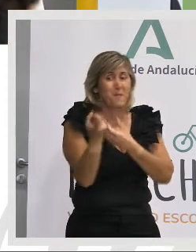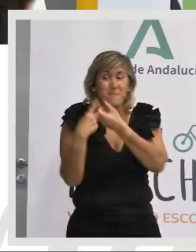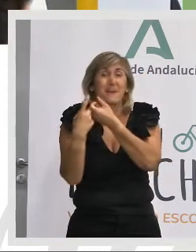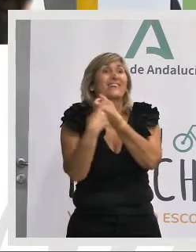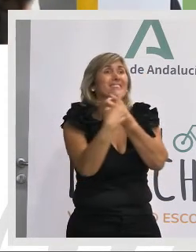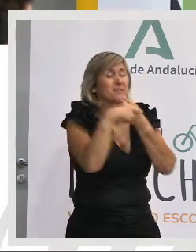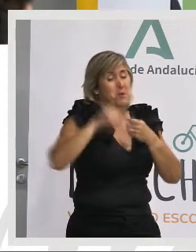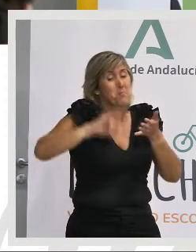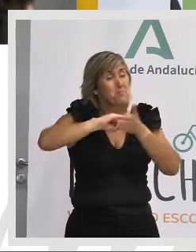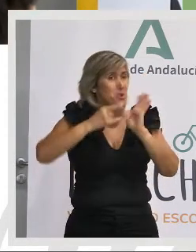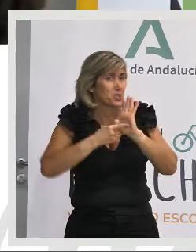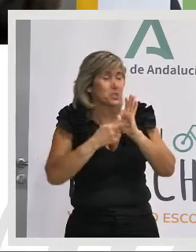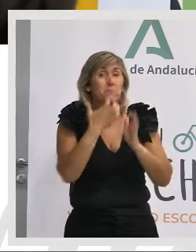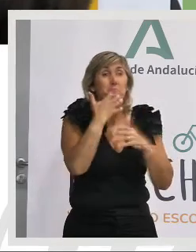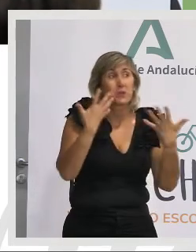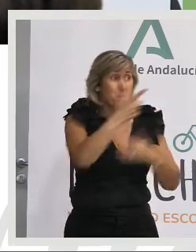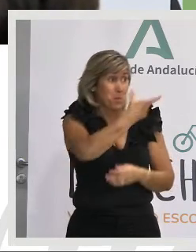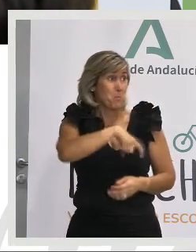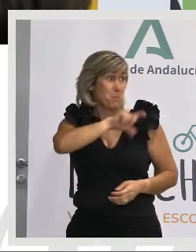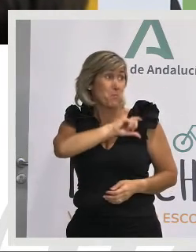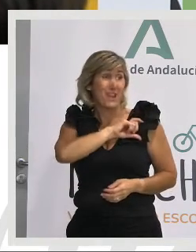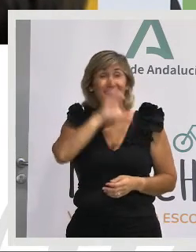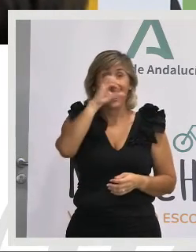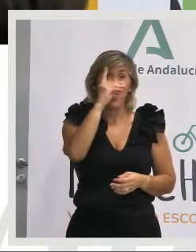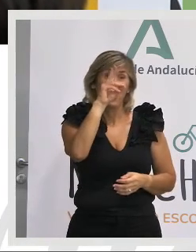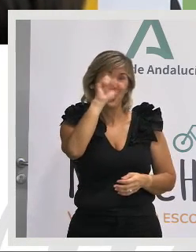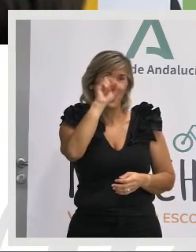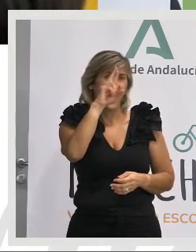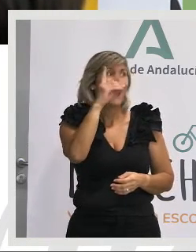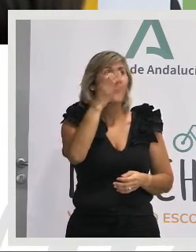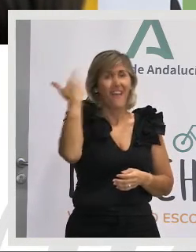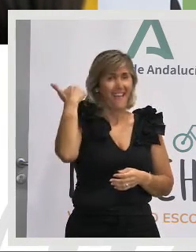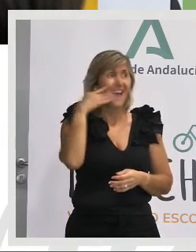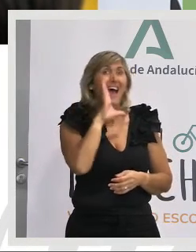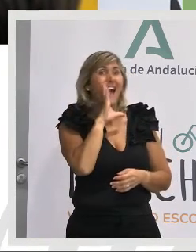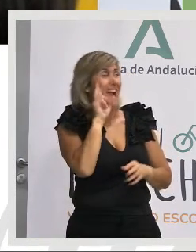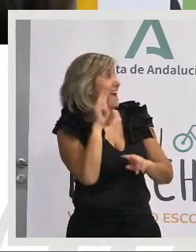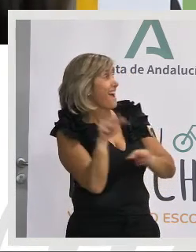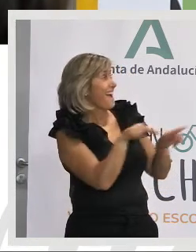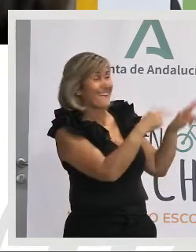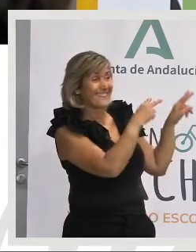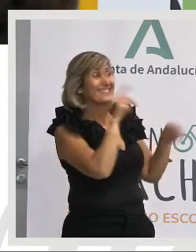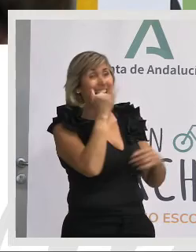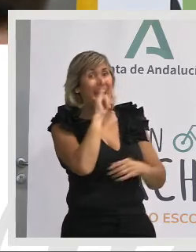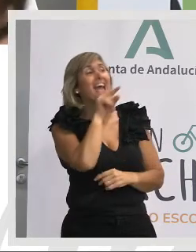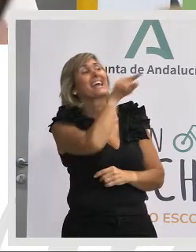proyecto, como al policía Eduardo, que antes lo habéis visto en la pantalla, está allí,